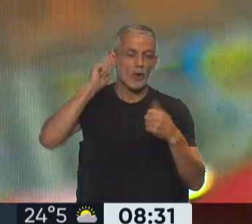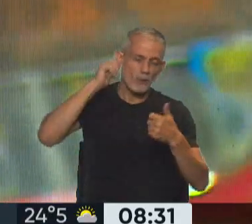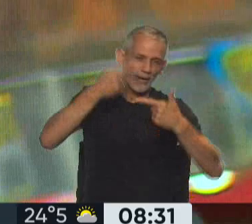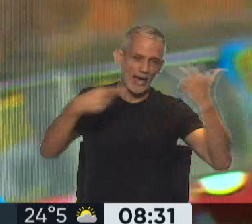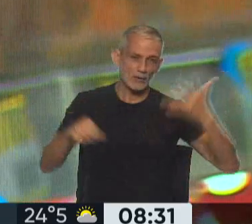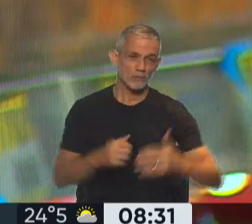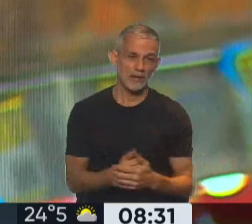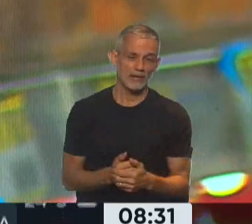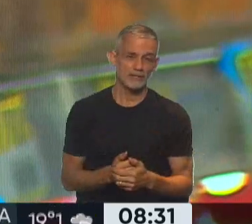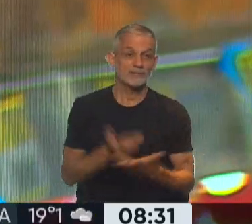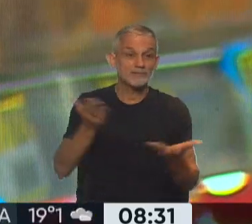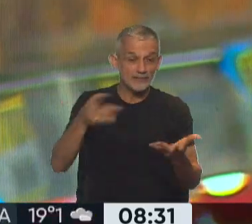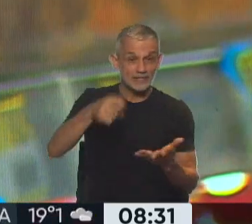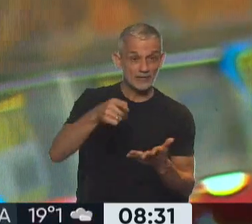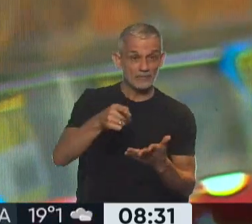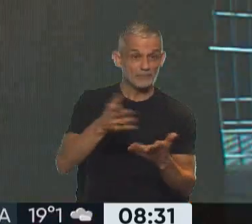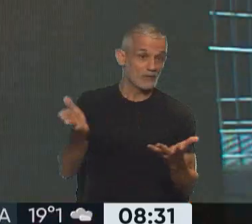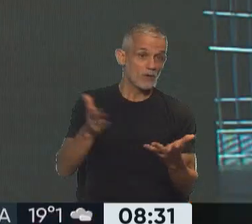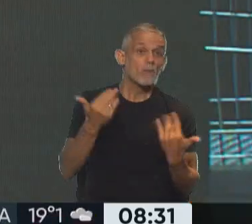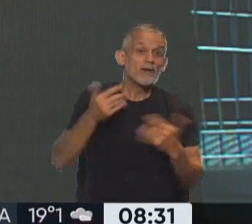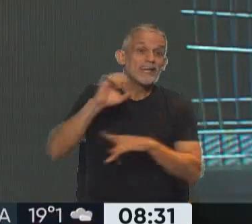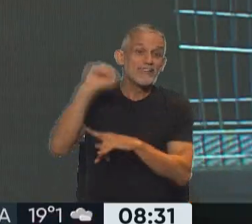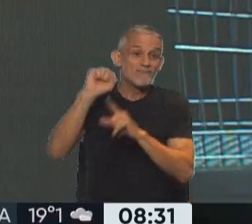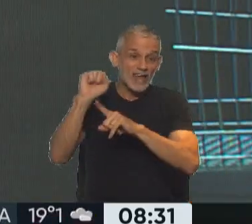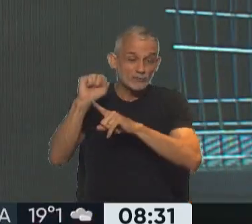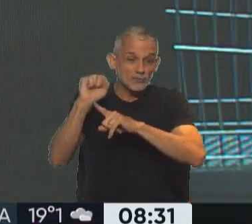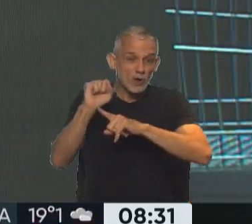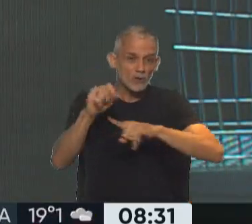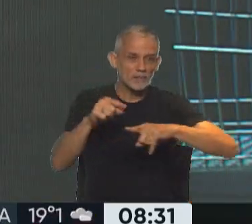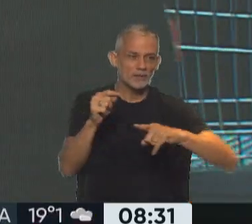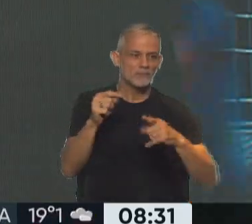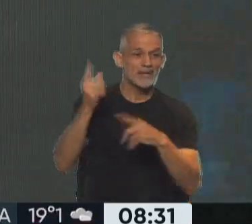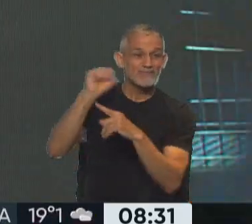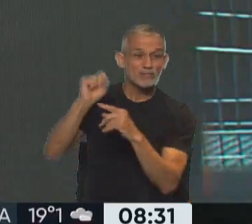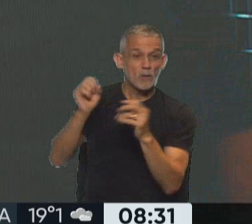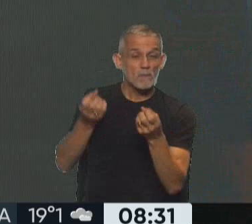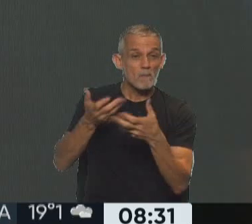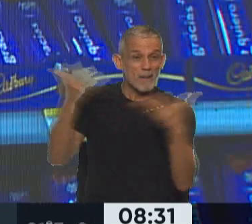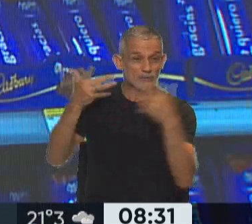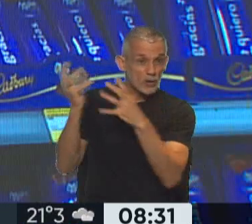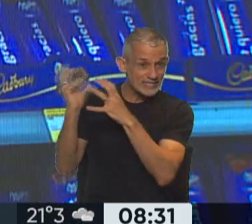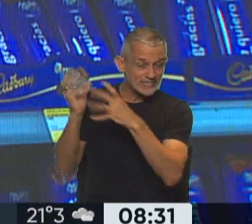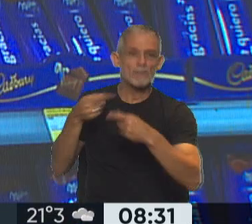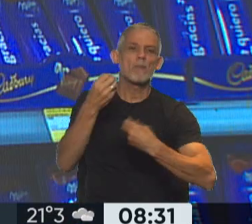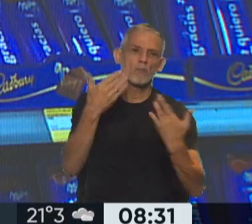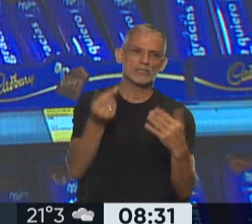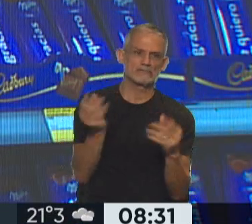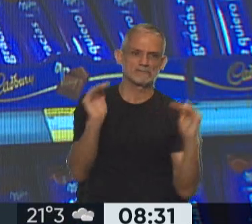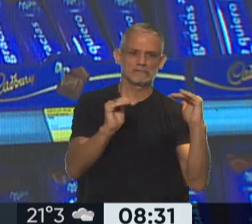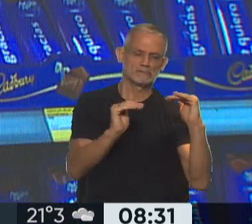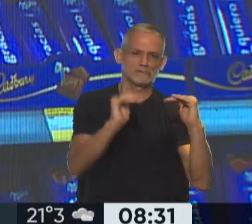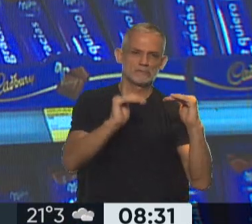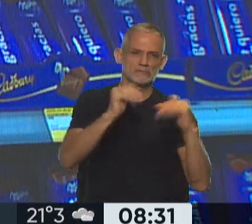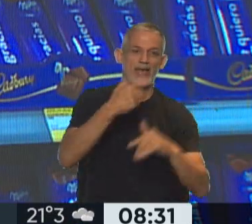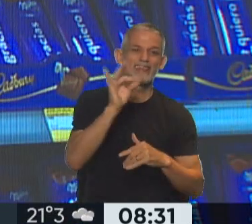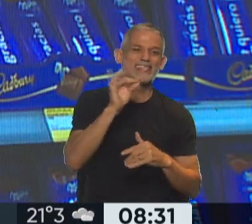y demás. Así que atención con esto, puede que la inflación entonces a partir de este número de la inflación mayorista termine recalentándose en este mes,